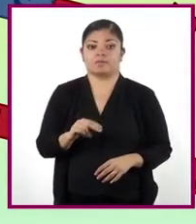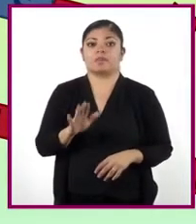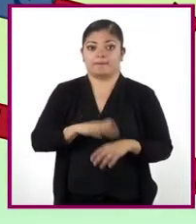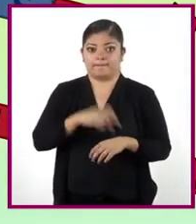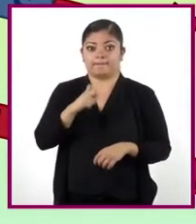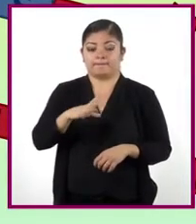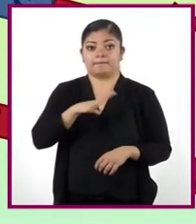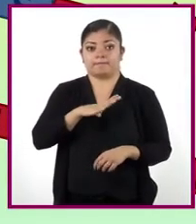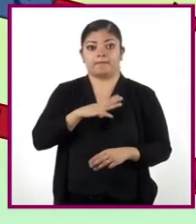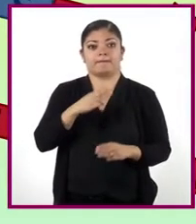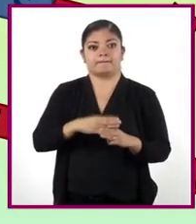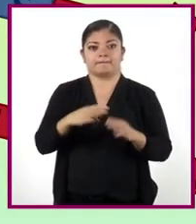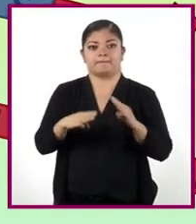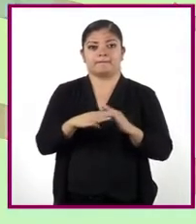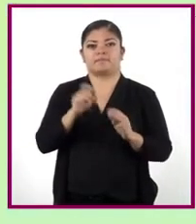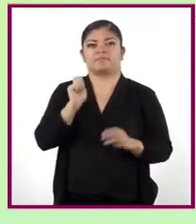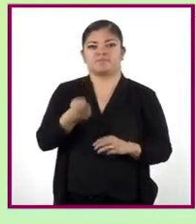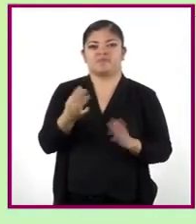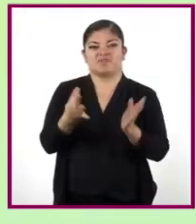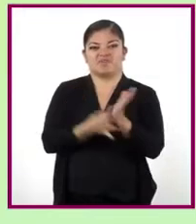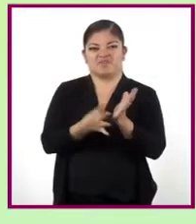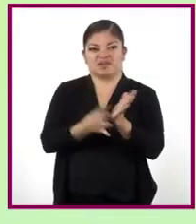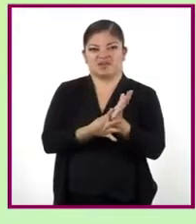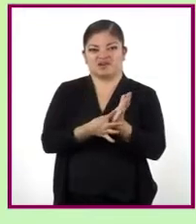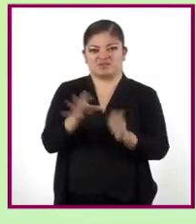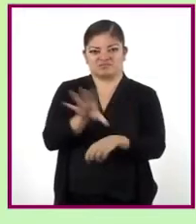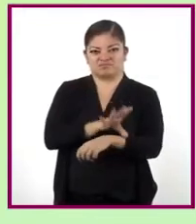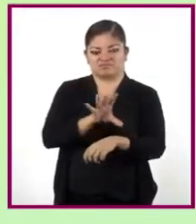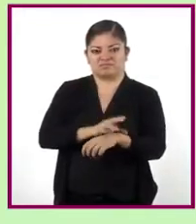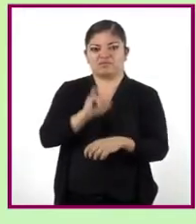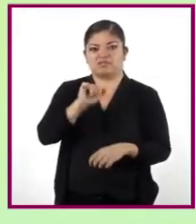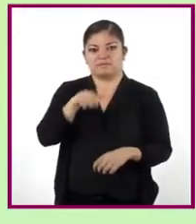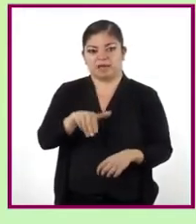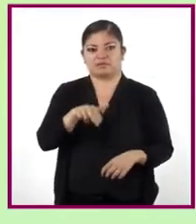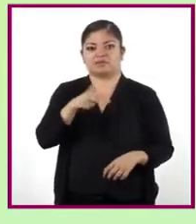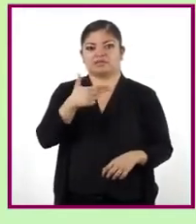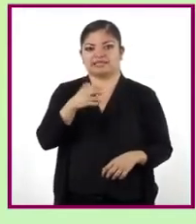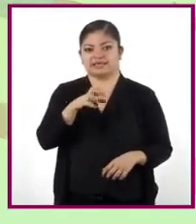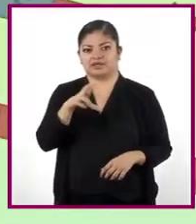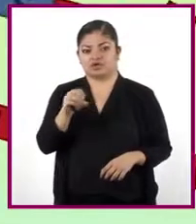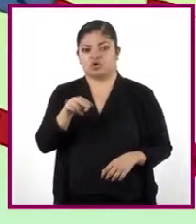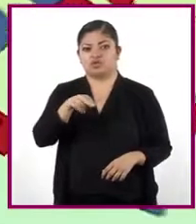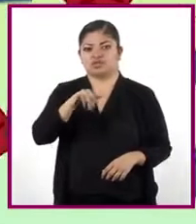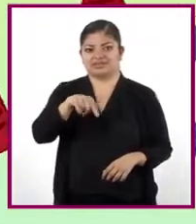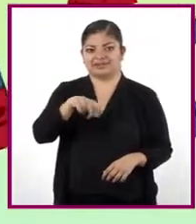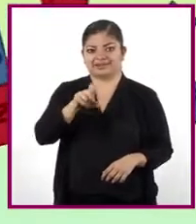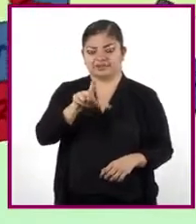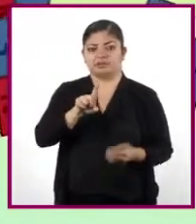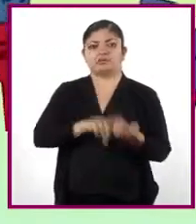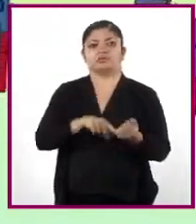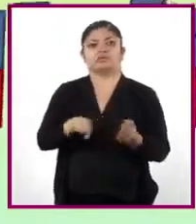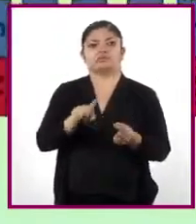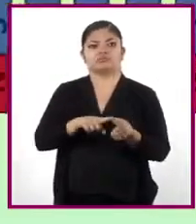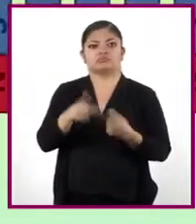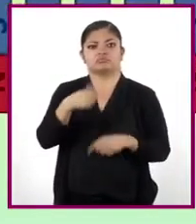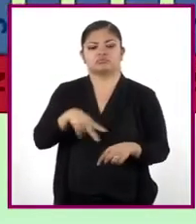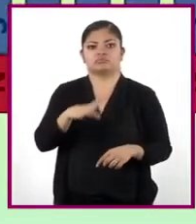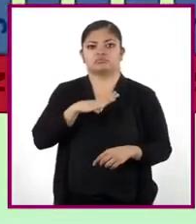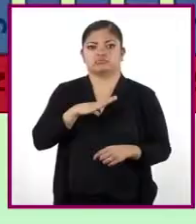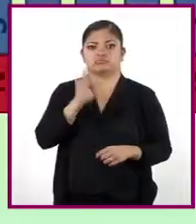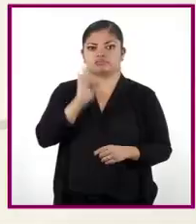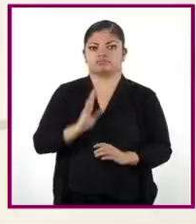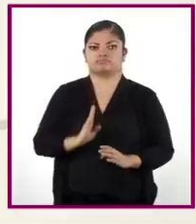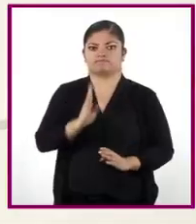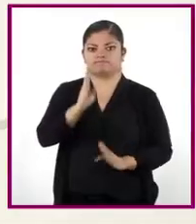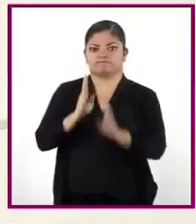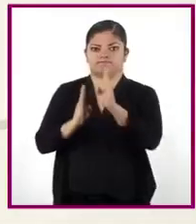los materiales ferromagnéticos como el imán, el hierro y el níquel, los dominios magnéticos se alinean en cierta